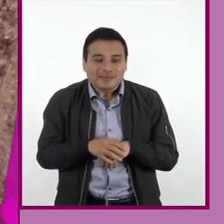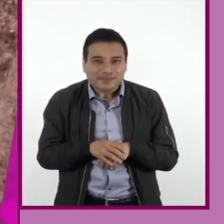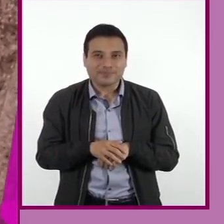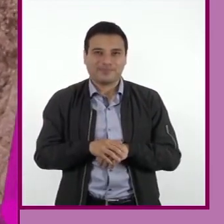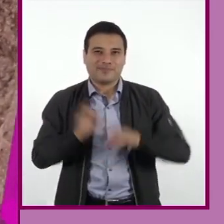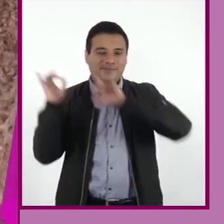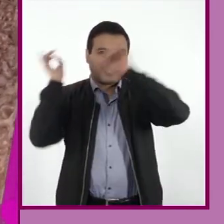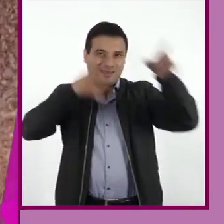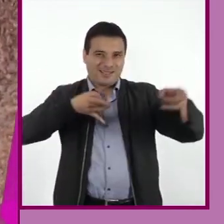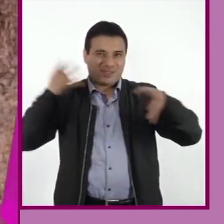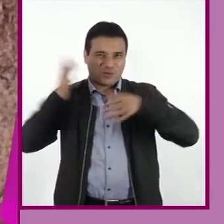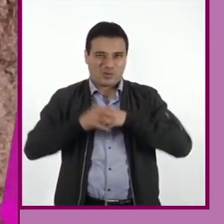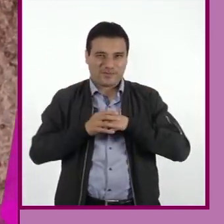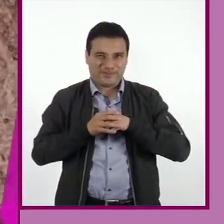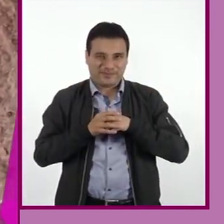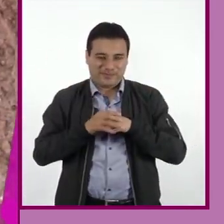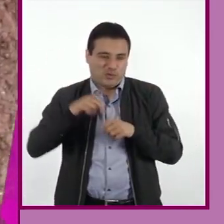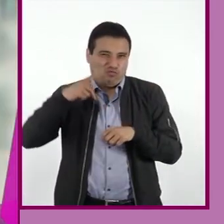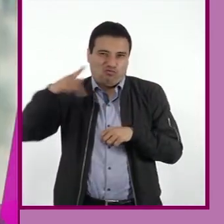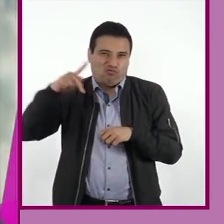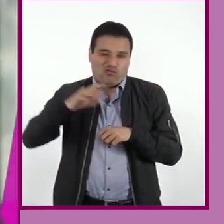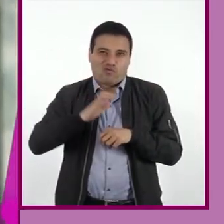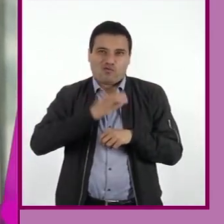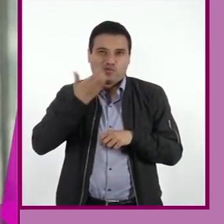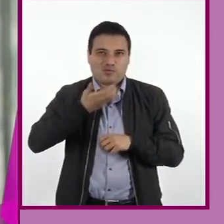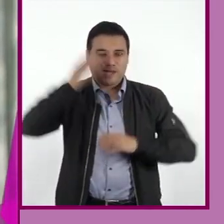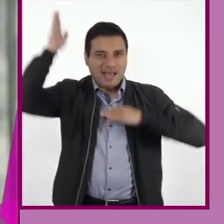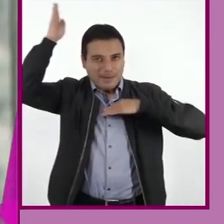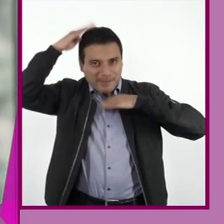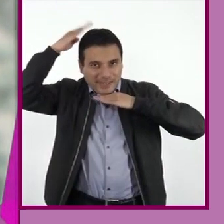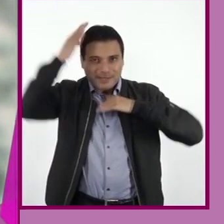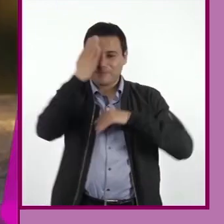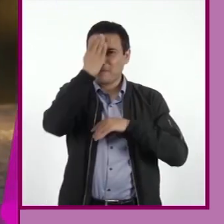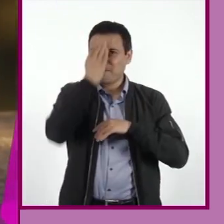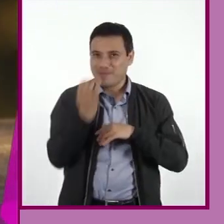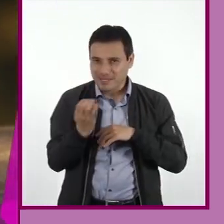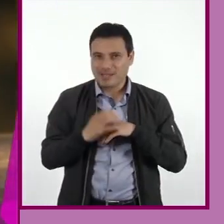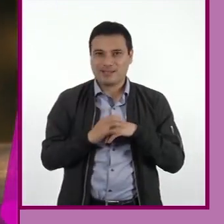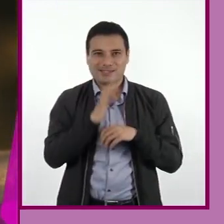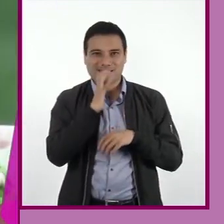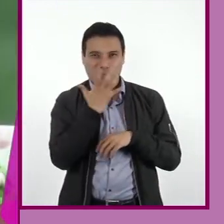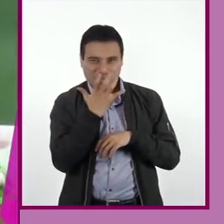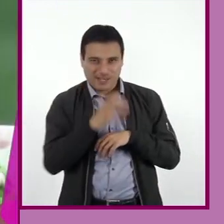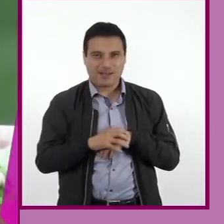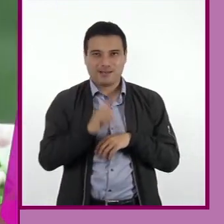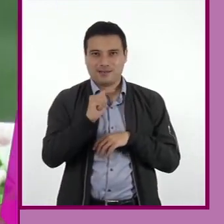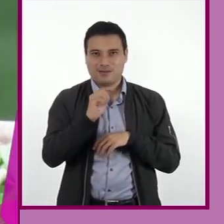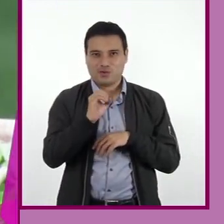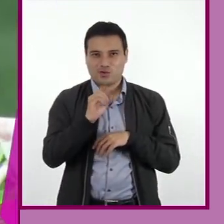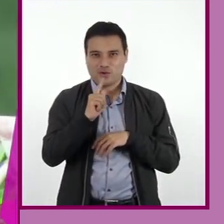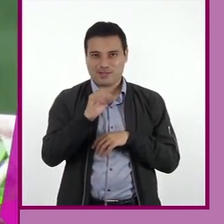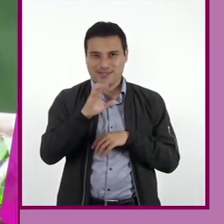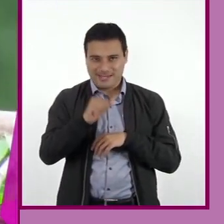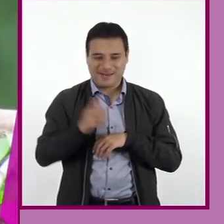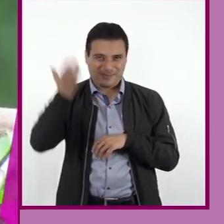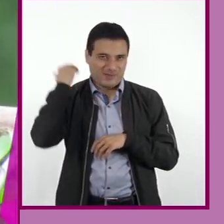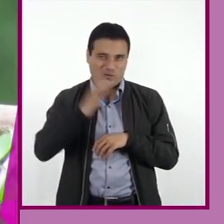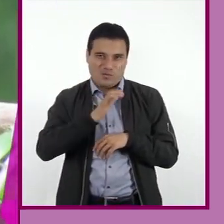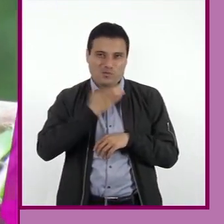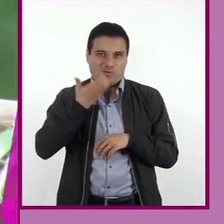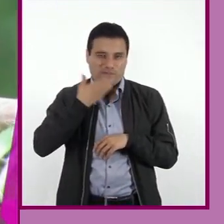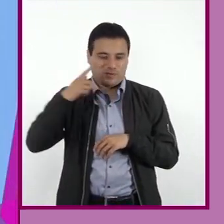y un emblema para las comunidades olmeca, maya, azteca, zapoteca y tolteca. ¿Y qué decir